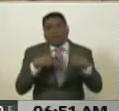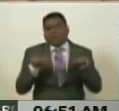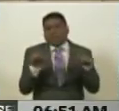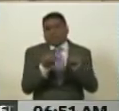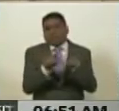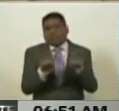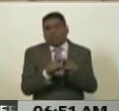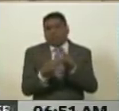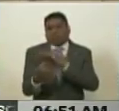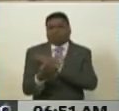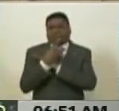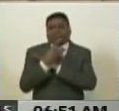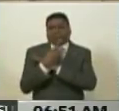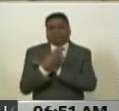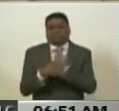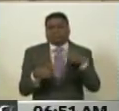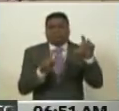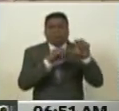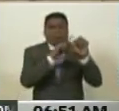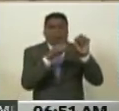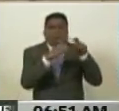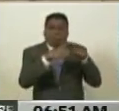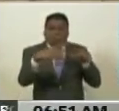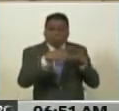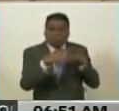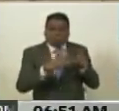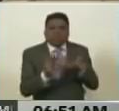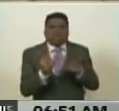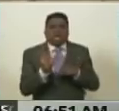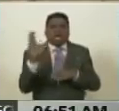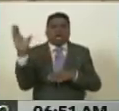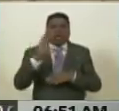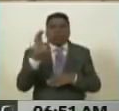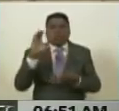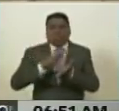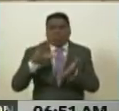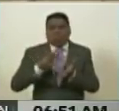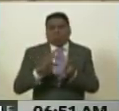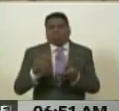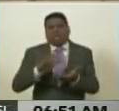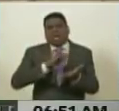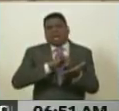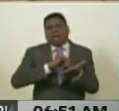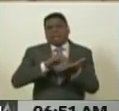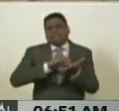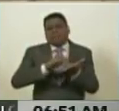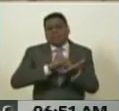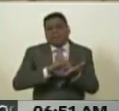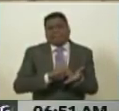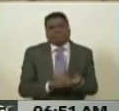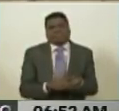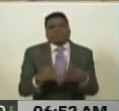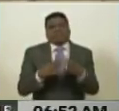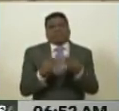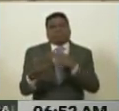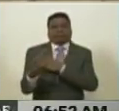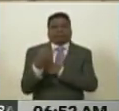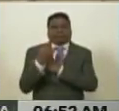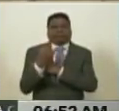constantemente contra nuestro signo monetario desde el exterior, desde Cúcuta, desde Miami, desde otras partes. Entonces, al final ellos son los padres de toda